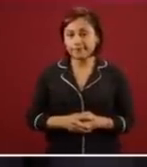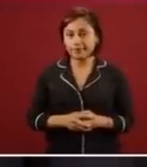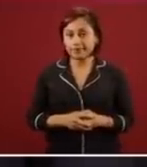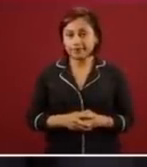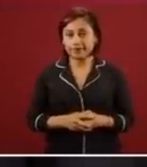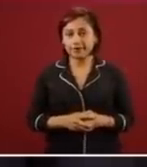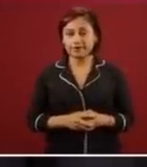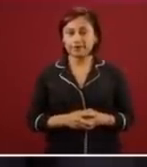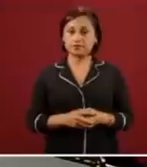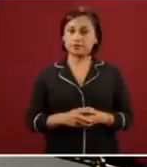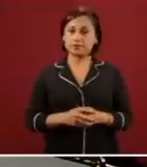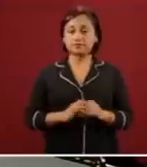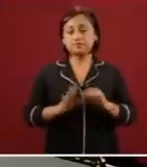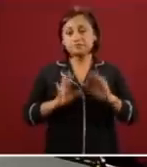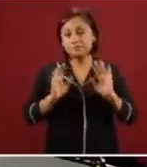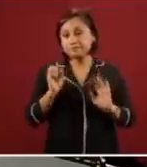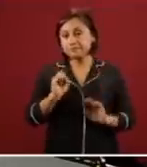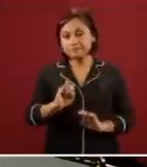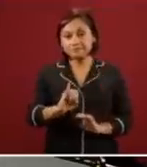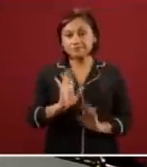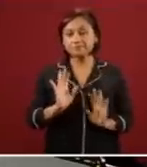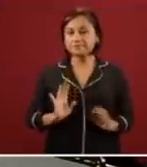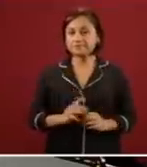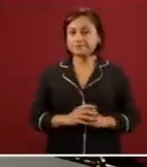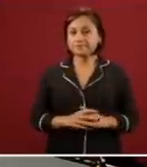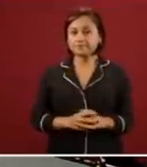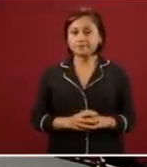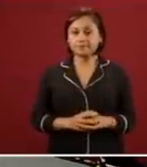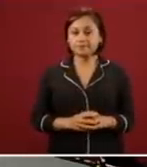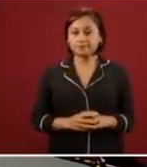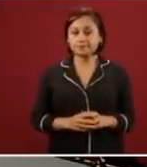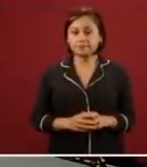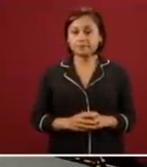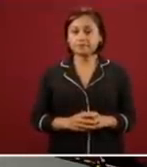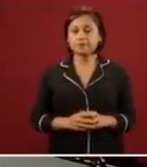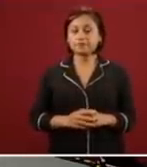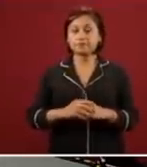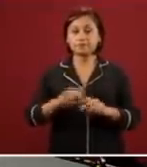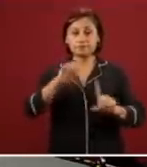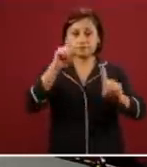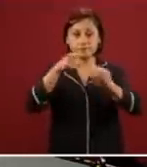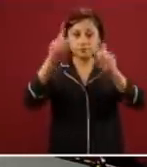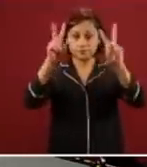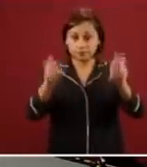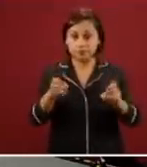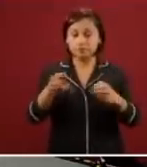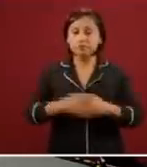lo mínimo. Muy bien. Tema.